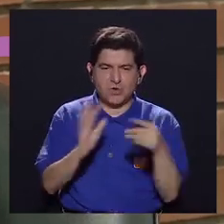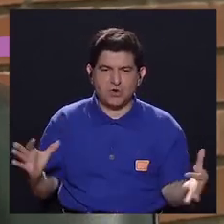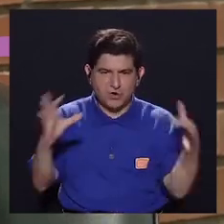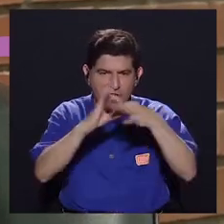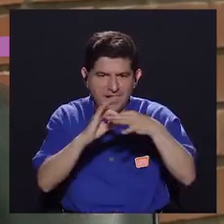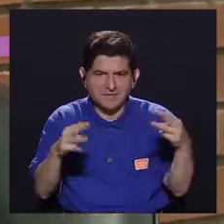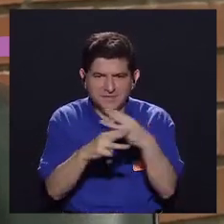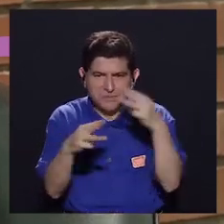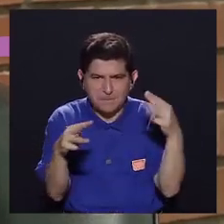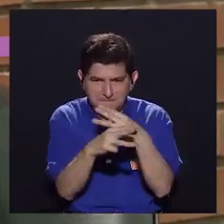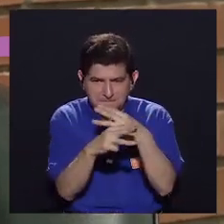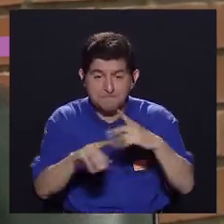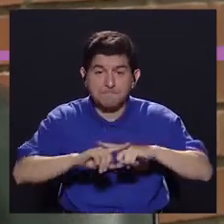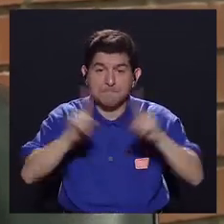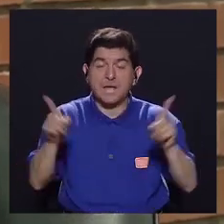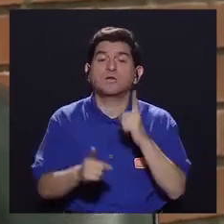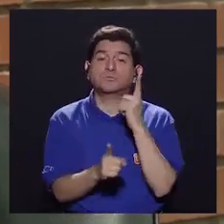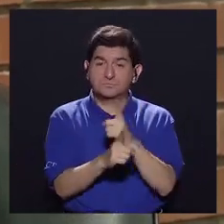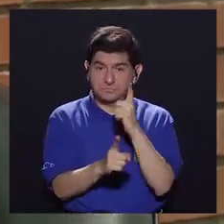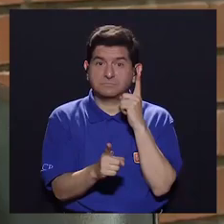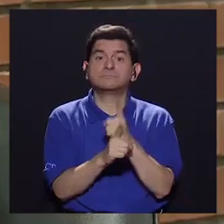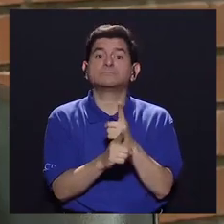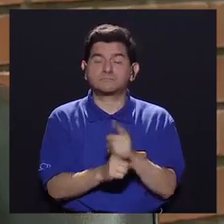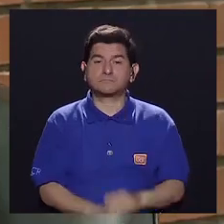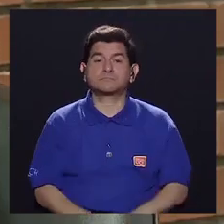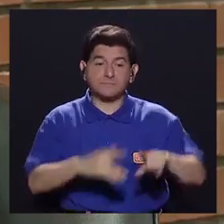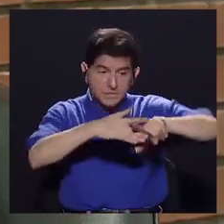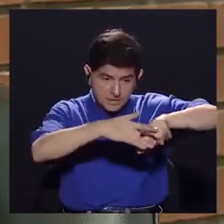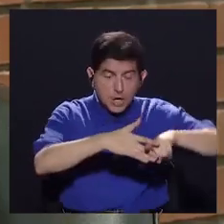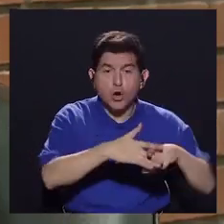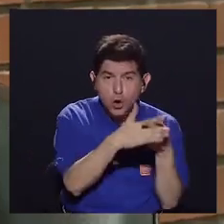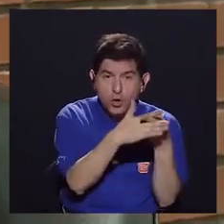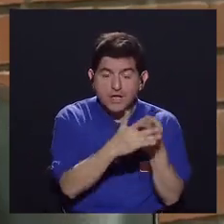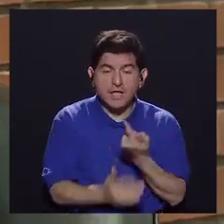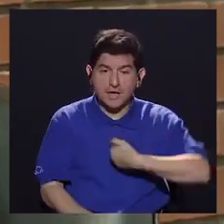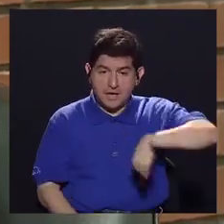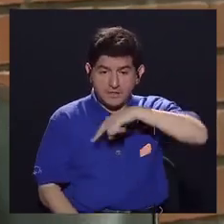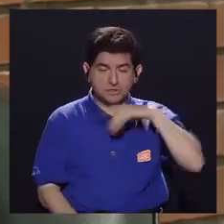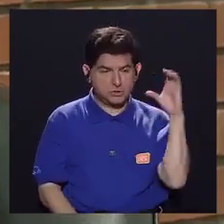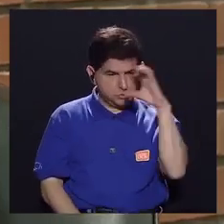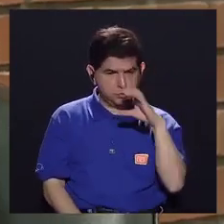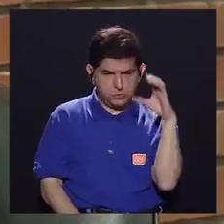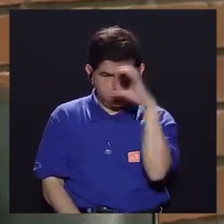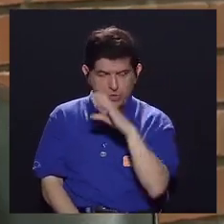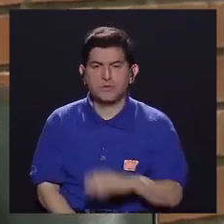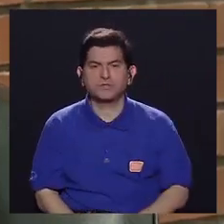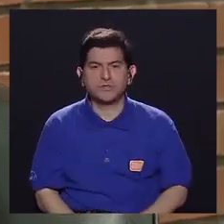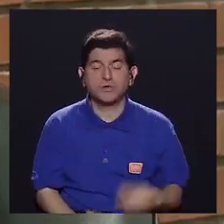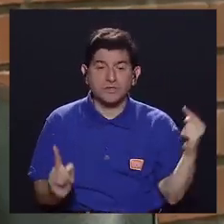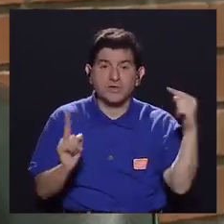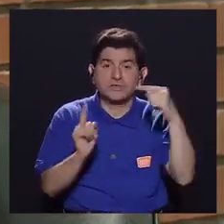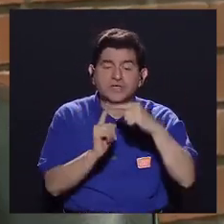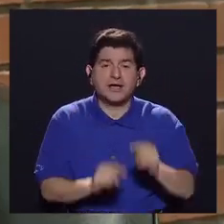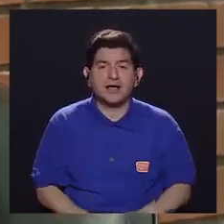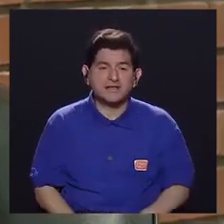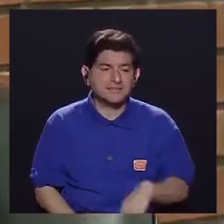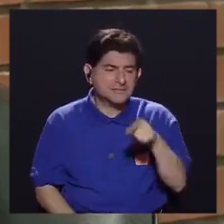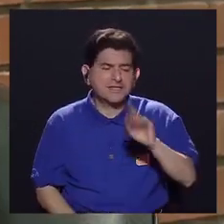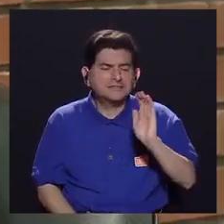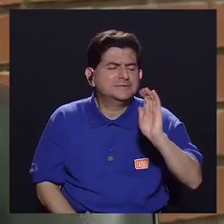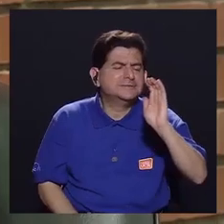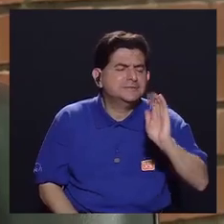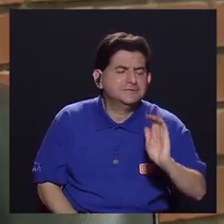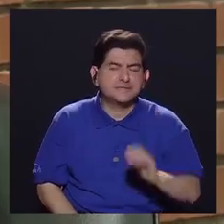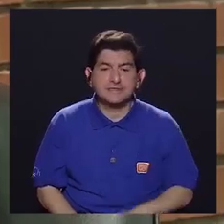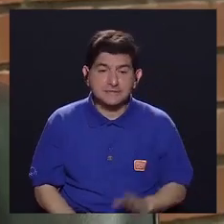matemáticas. Pero efectivamente, el origen, si vamos a buscarlo, pues tenemos que irnos hasta las pequeñas edades, es